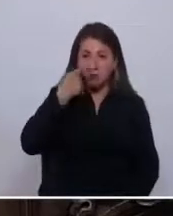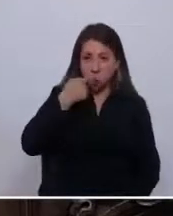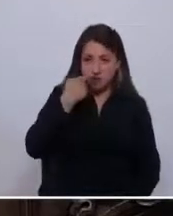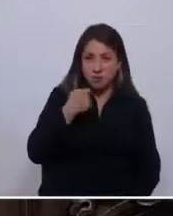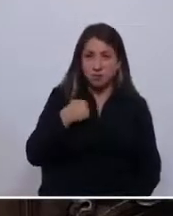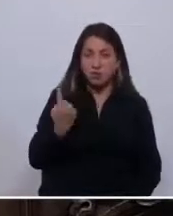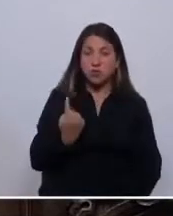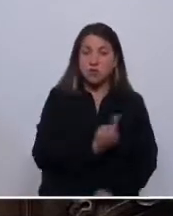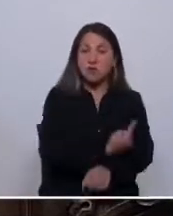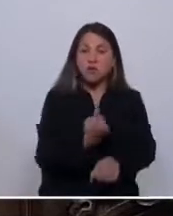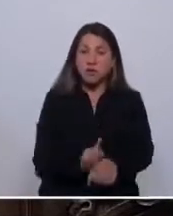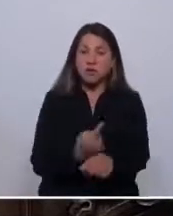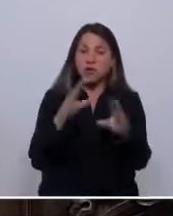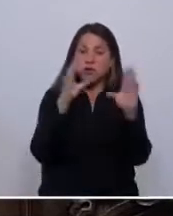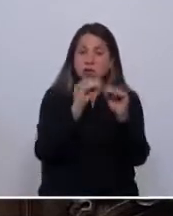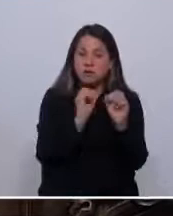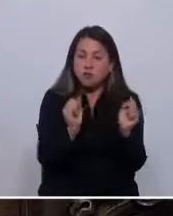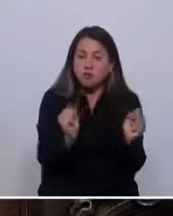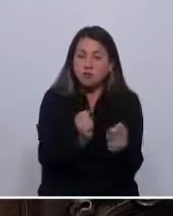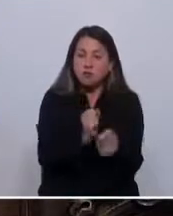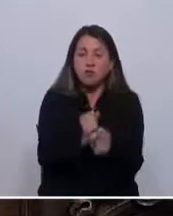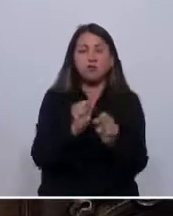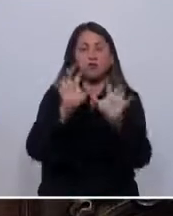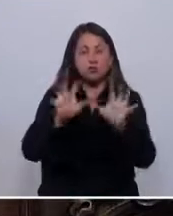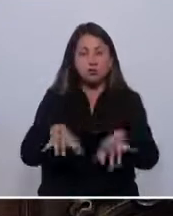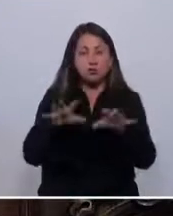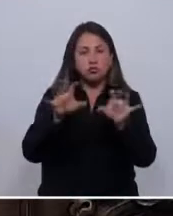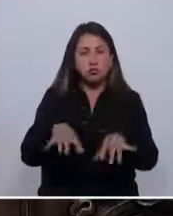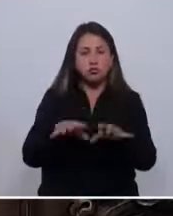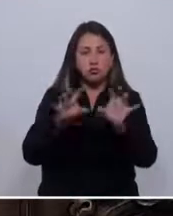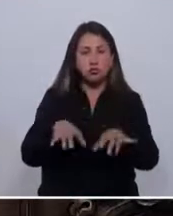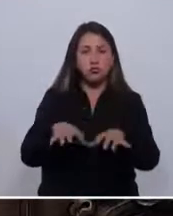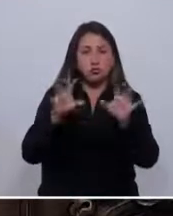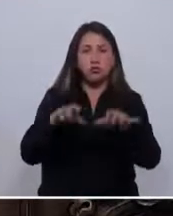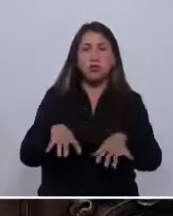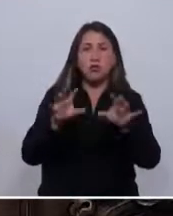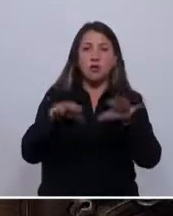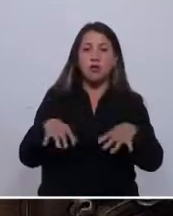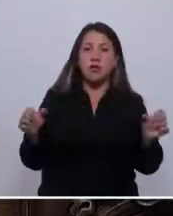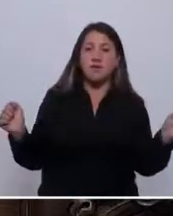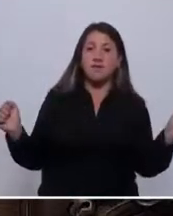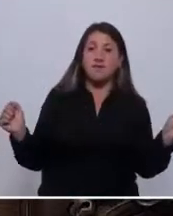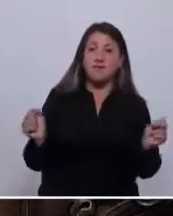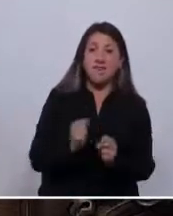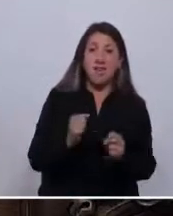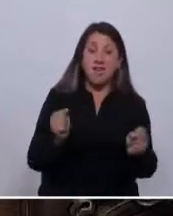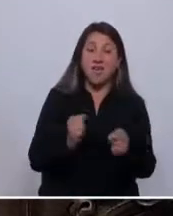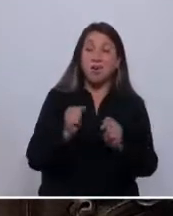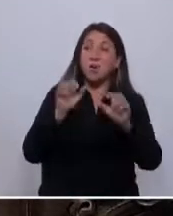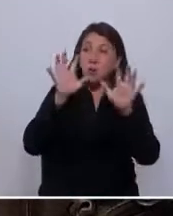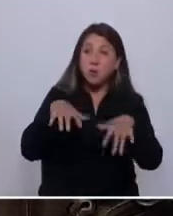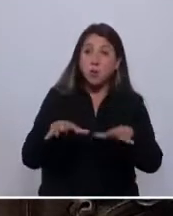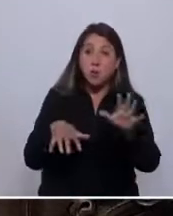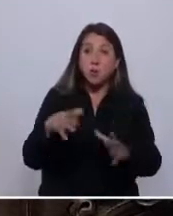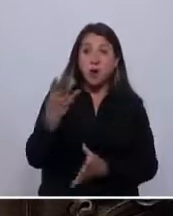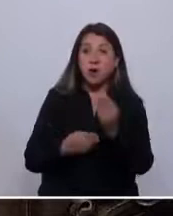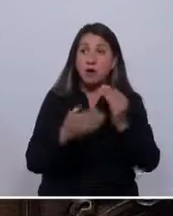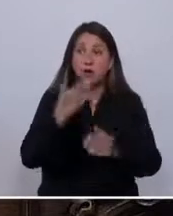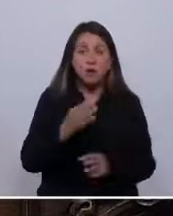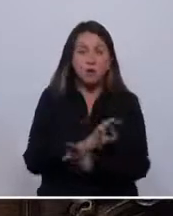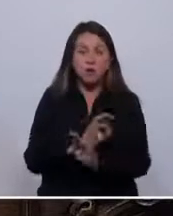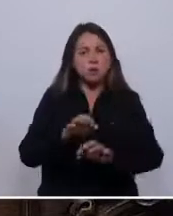de noches heladas y lluvias furiosas, de inviernos interminables, de hogares